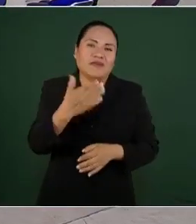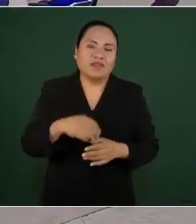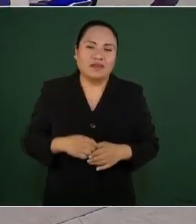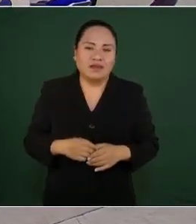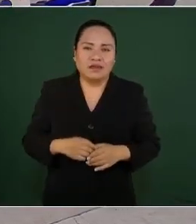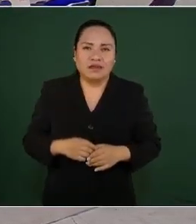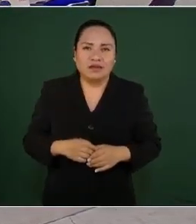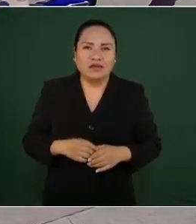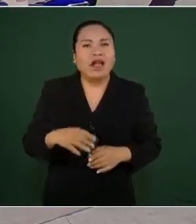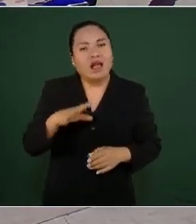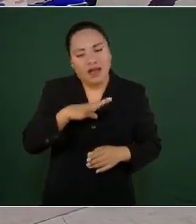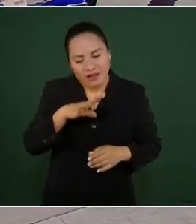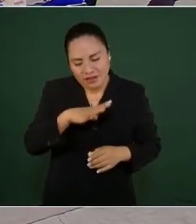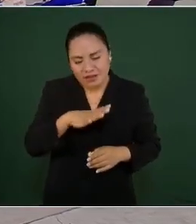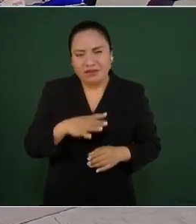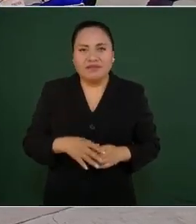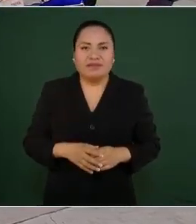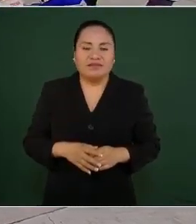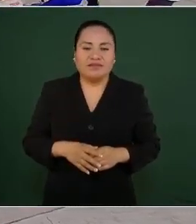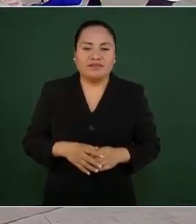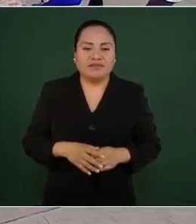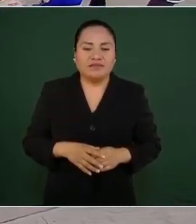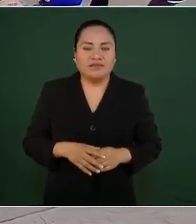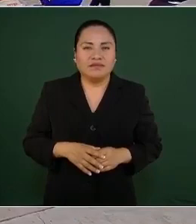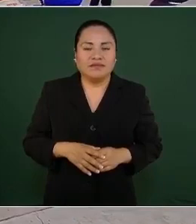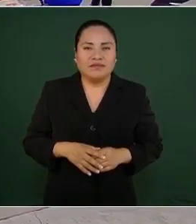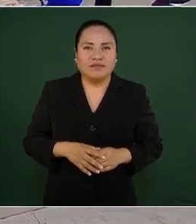Y hay también una cosa